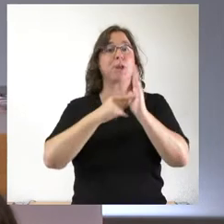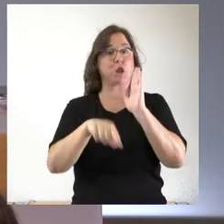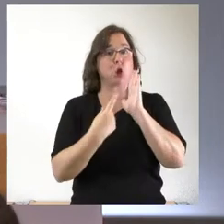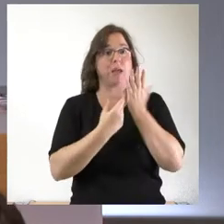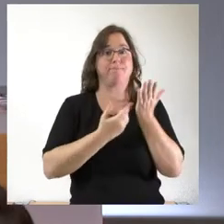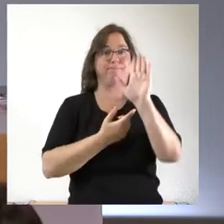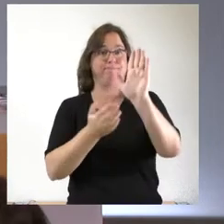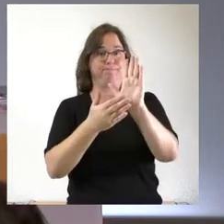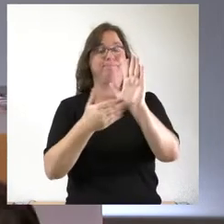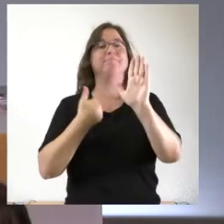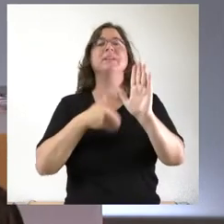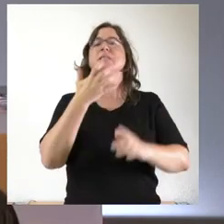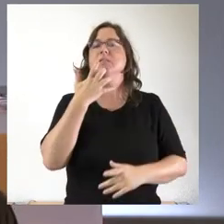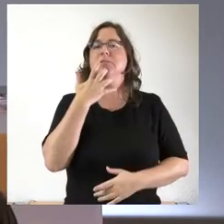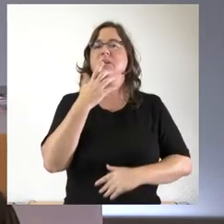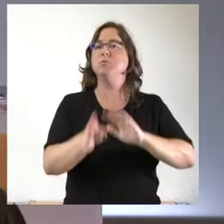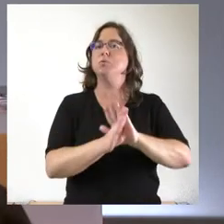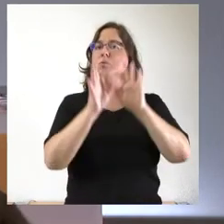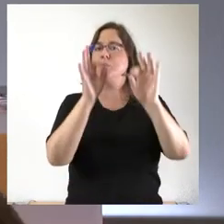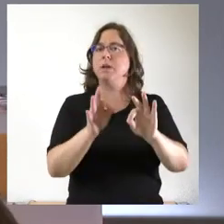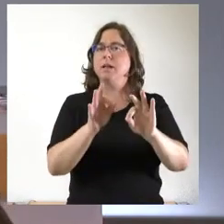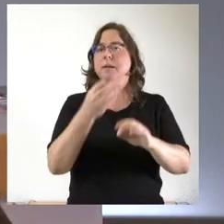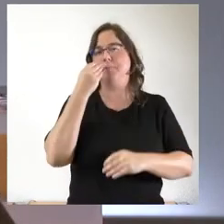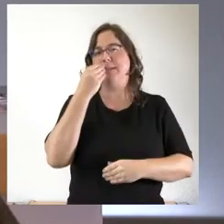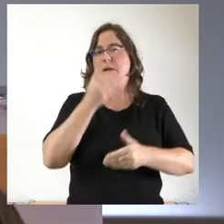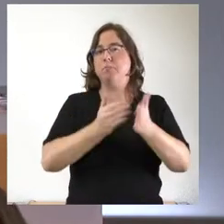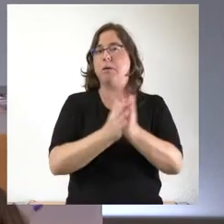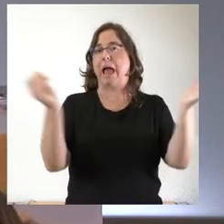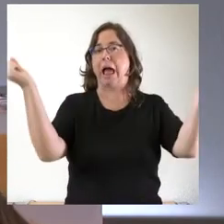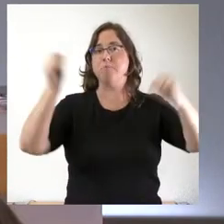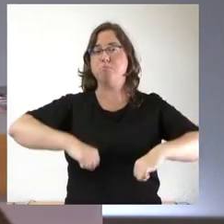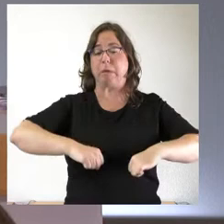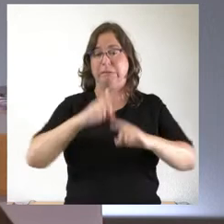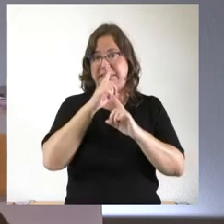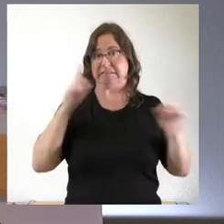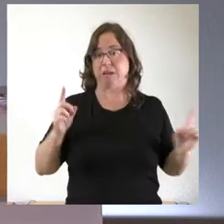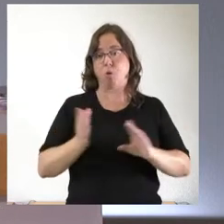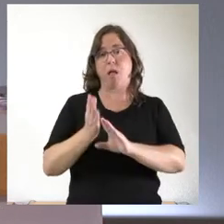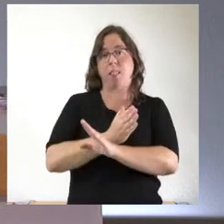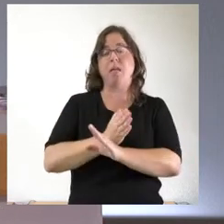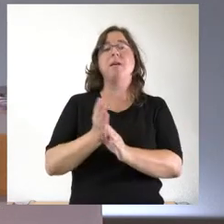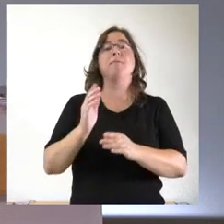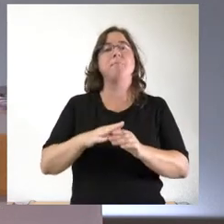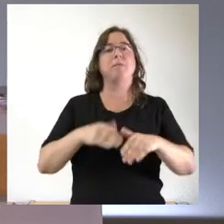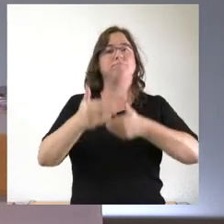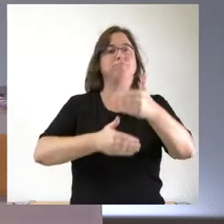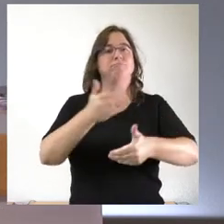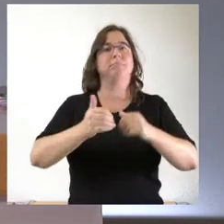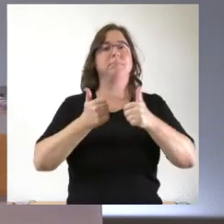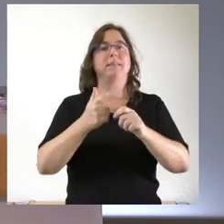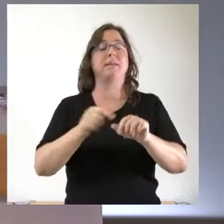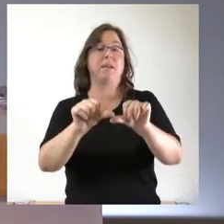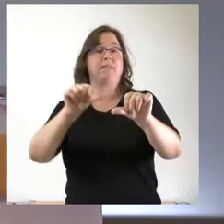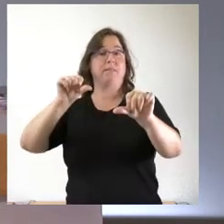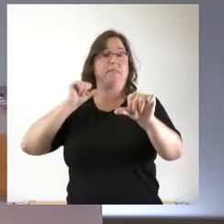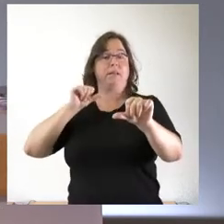presentado, si se mantiene la previsión de que se apruebe en lo que queda de año para que esté ya operativo con efecto retroactivo hasta